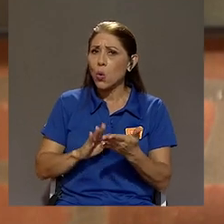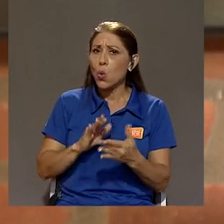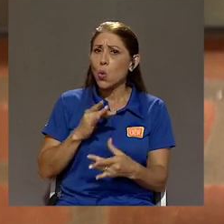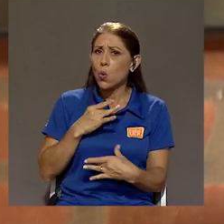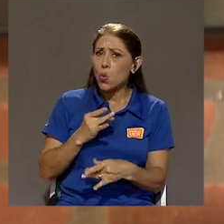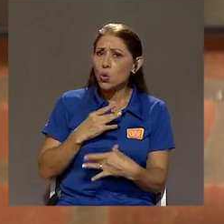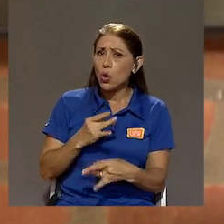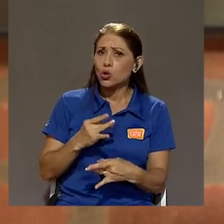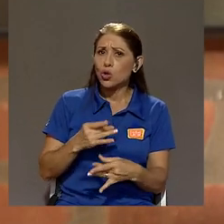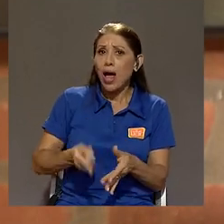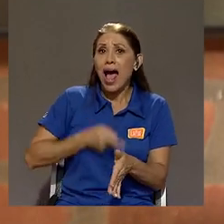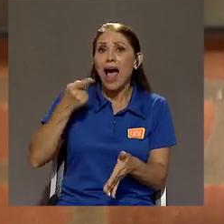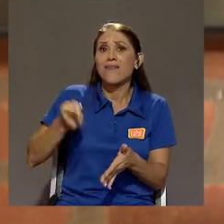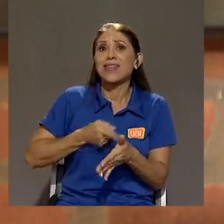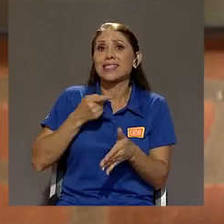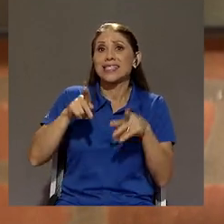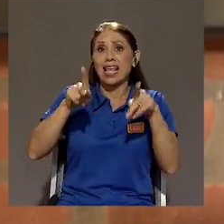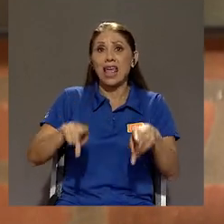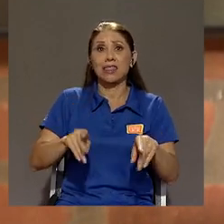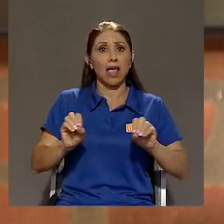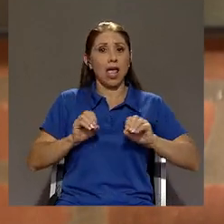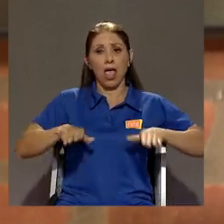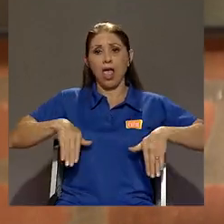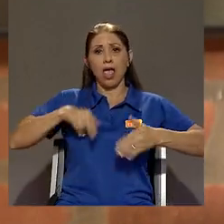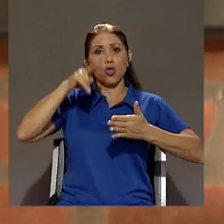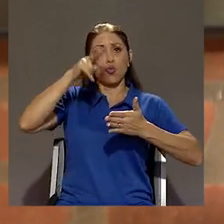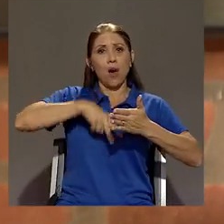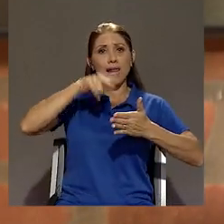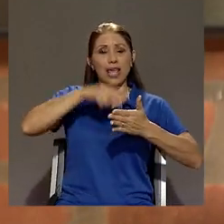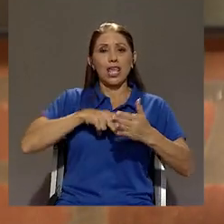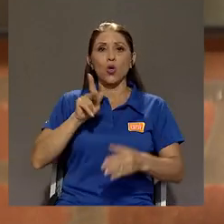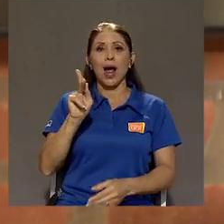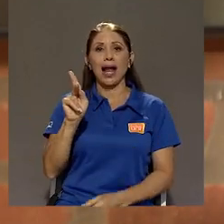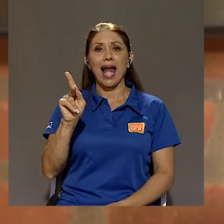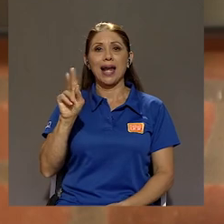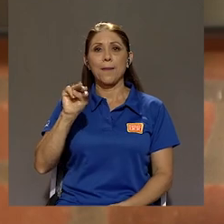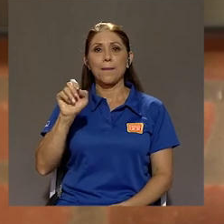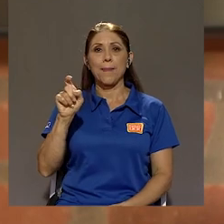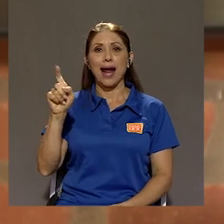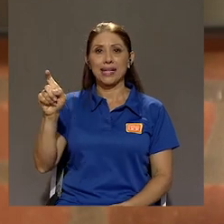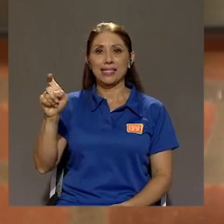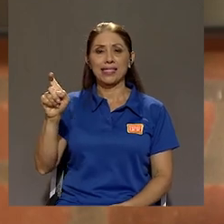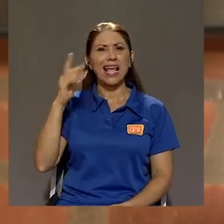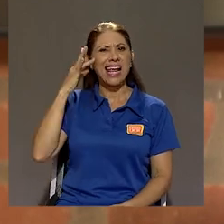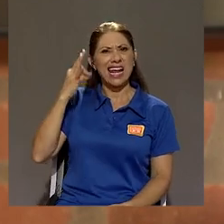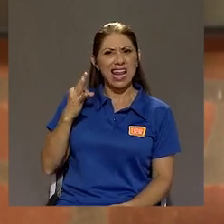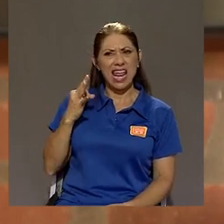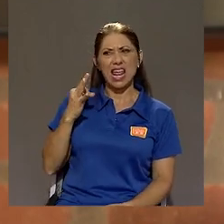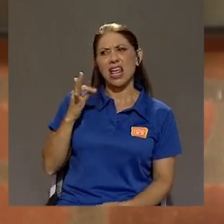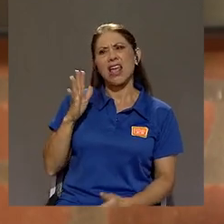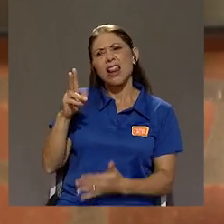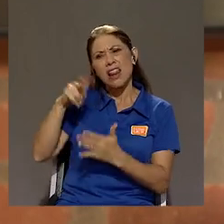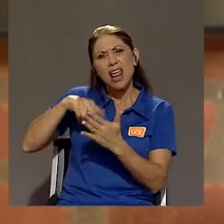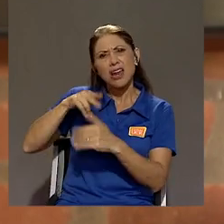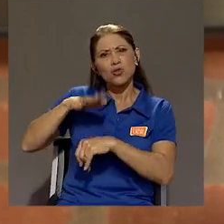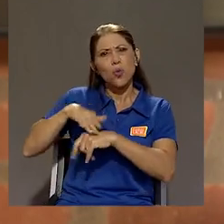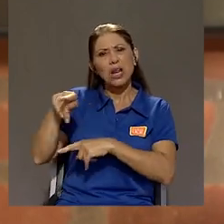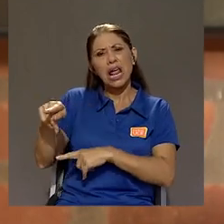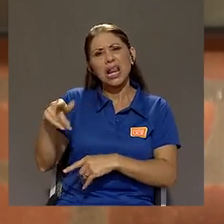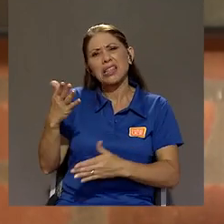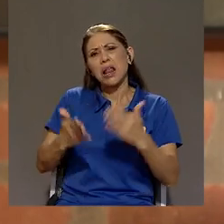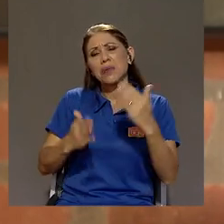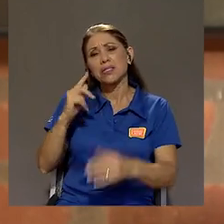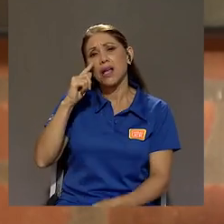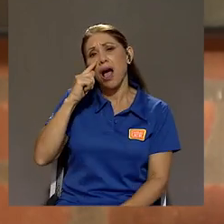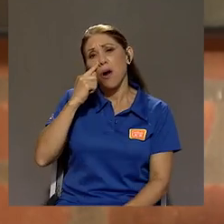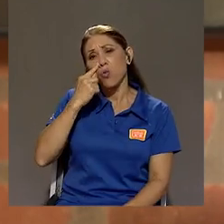cosa curiosa, porque muchas veces la gente que no ha leído a Marx piensa que debe ser una lectura aburridísima.